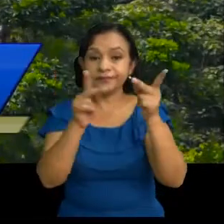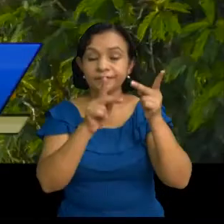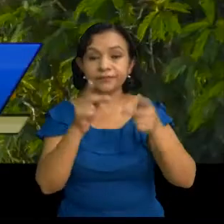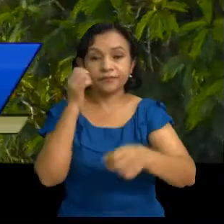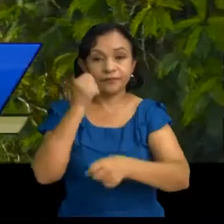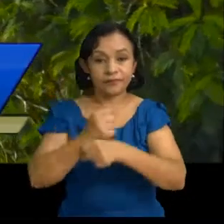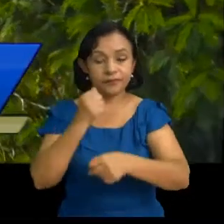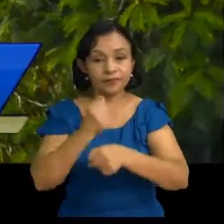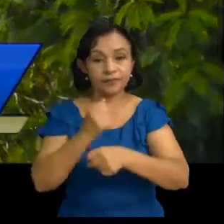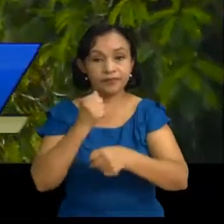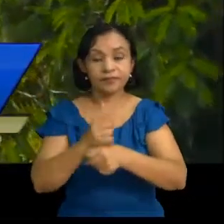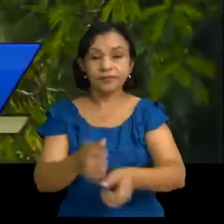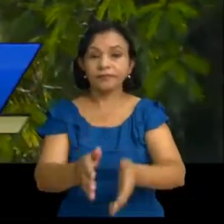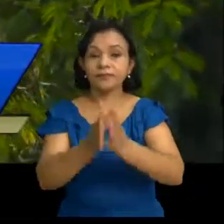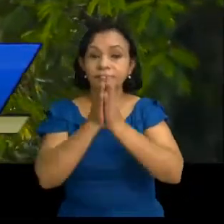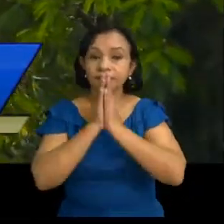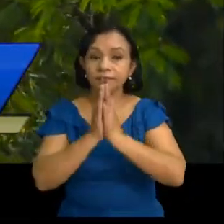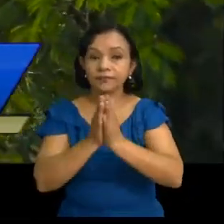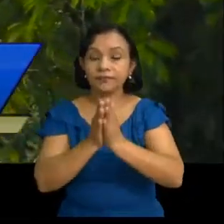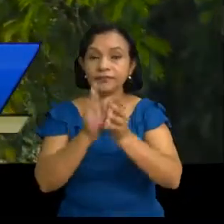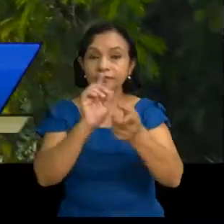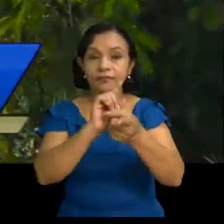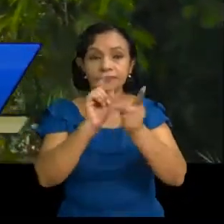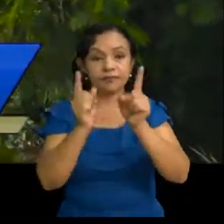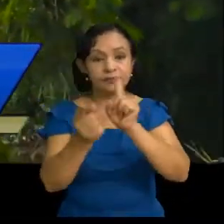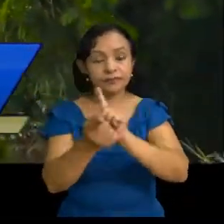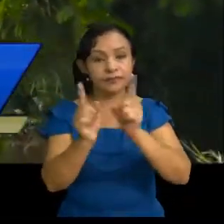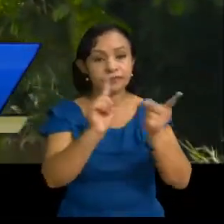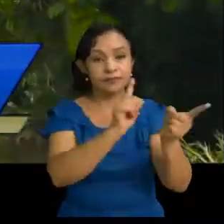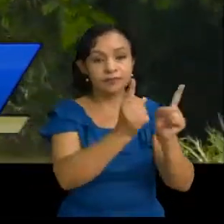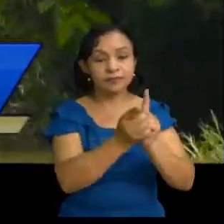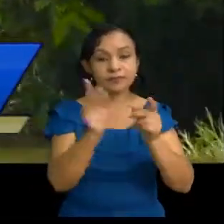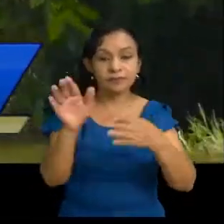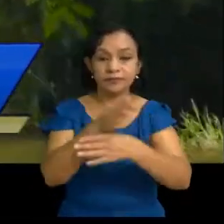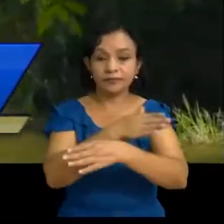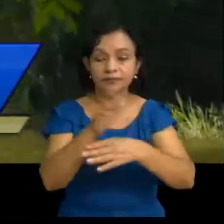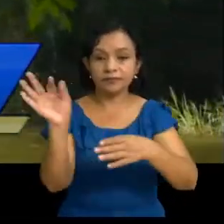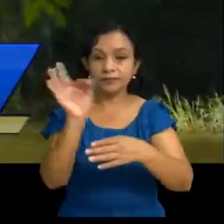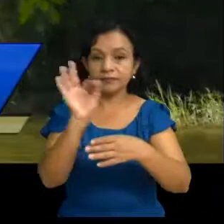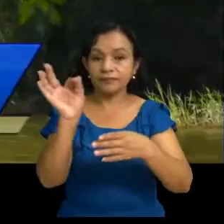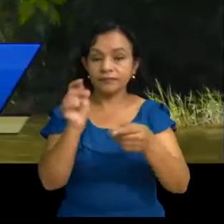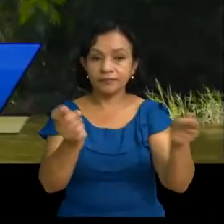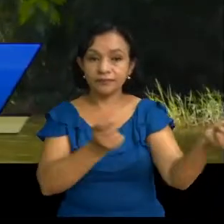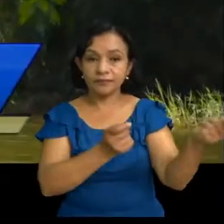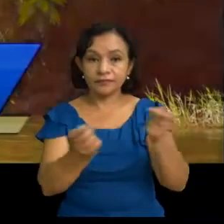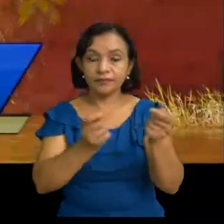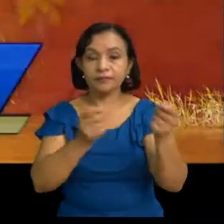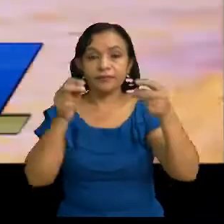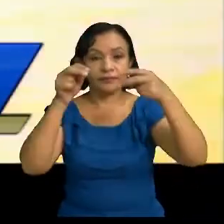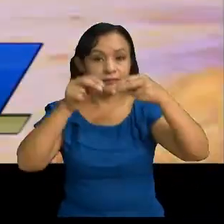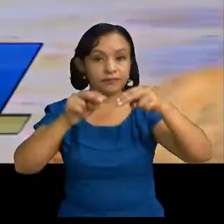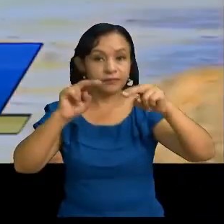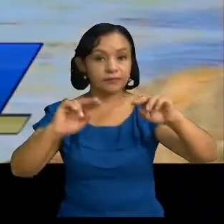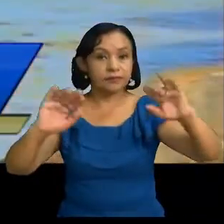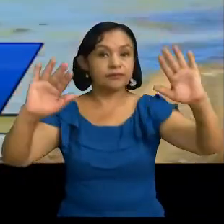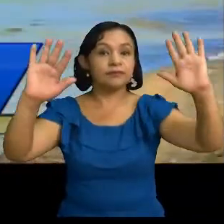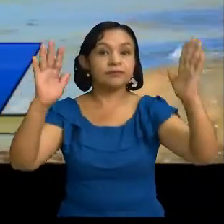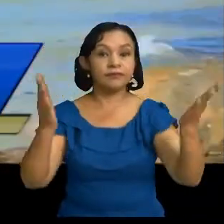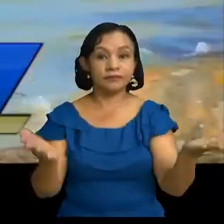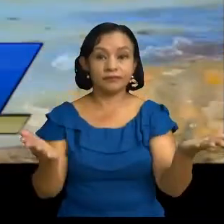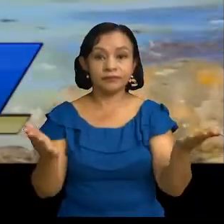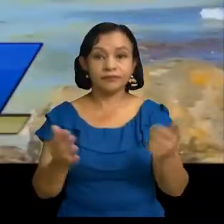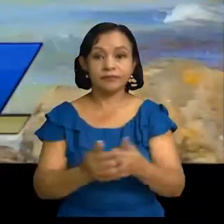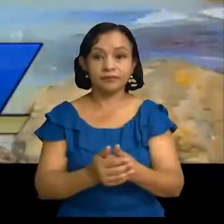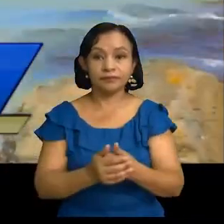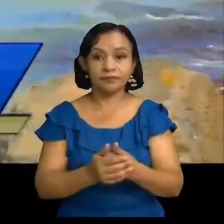nuestro pueblo que vaya cambiando su forma de cómo maneja los recursos naturales sin ponerlo bien